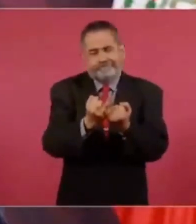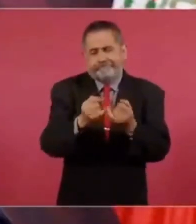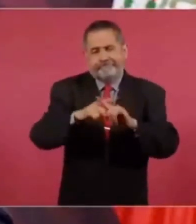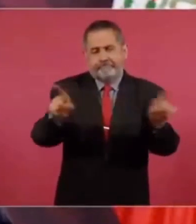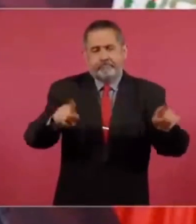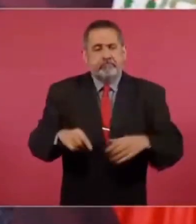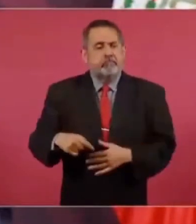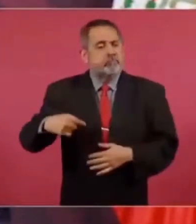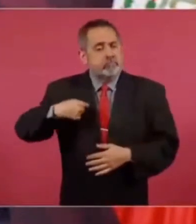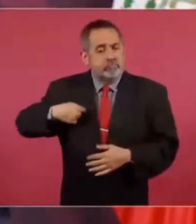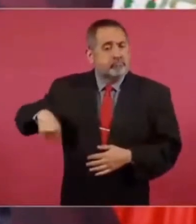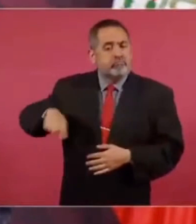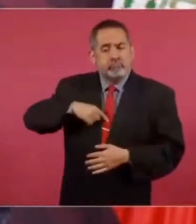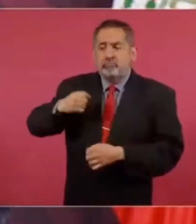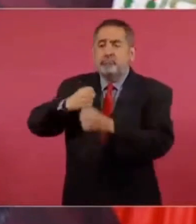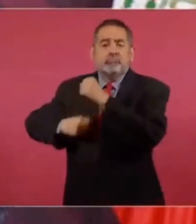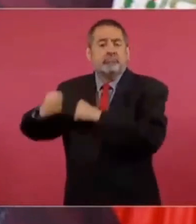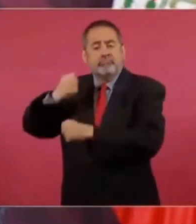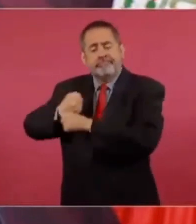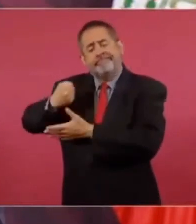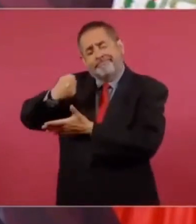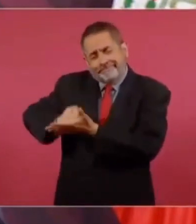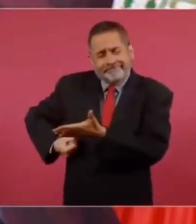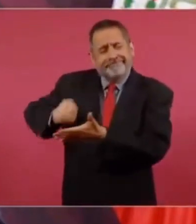Nosotros venimos luchando desde abajo.